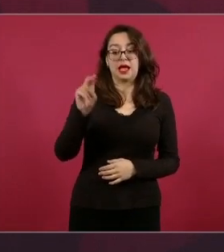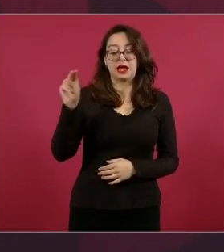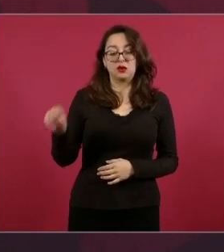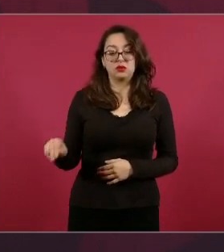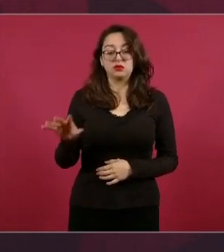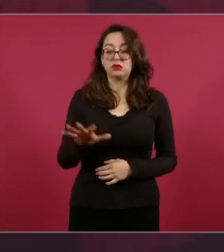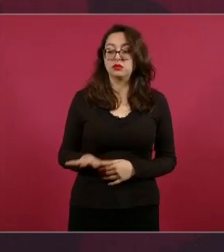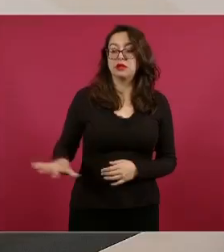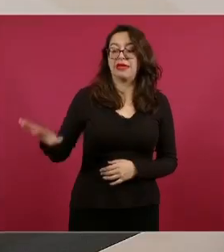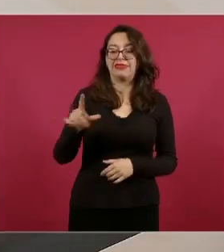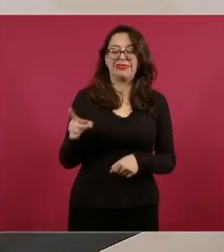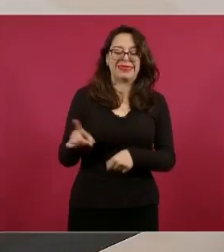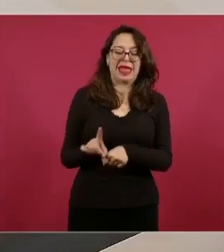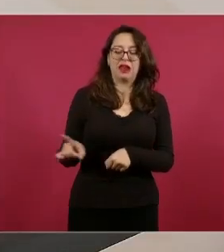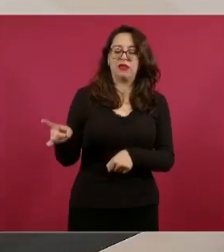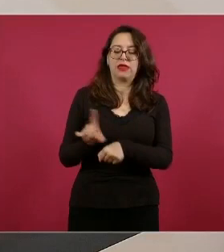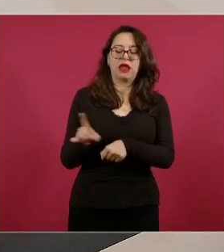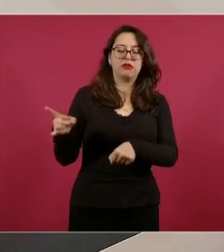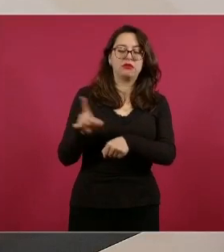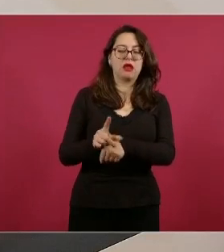diariamente a Cancún?